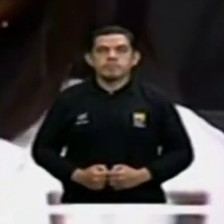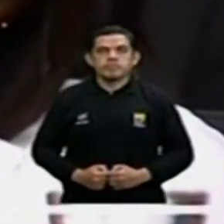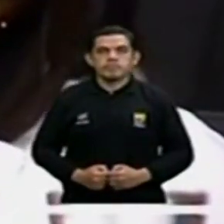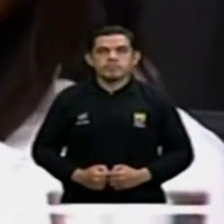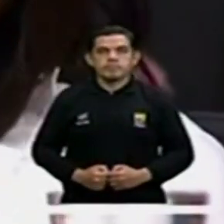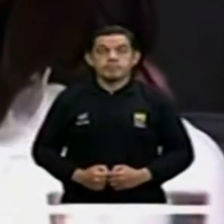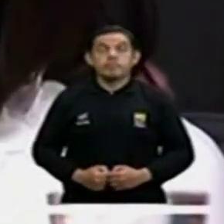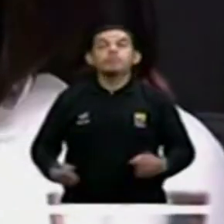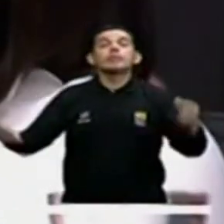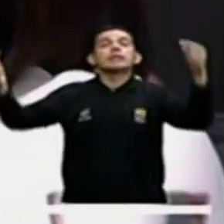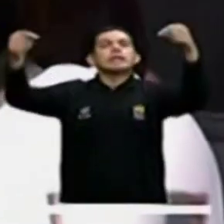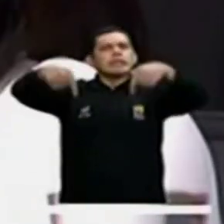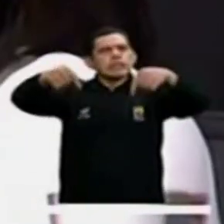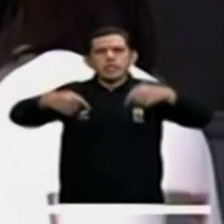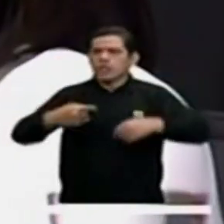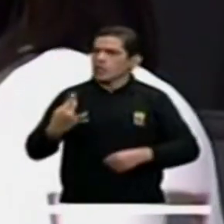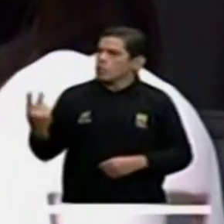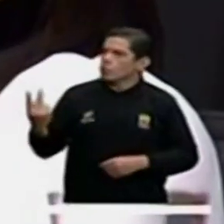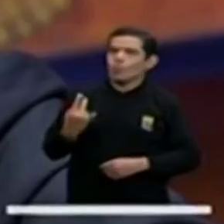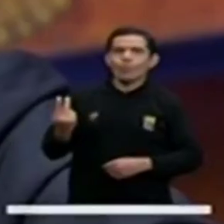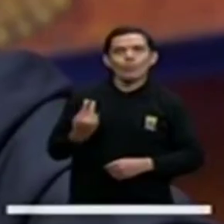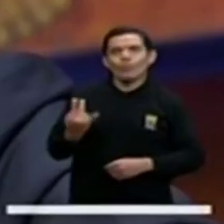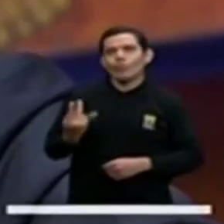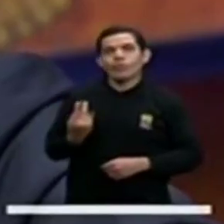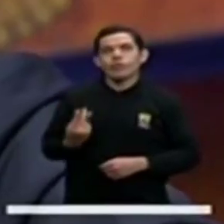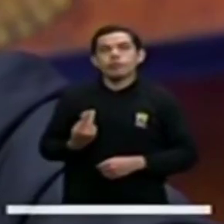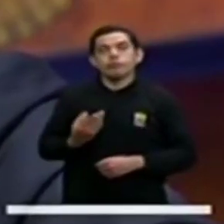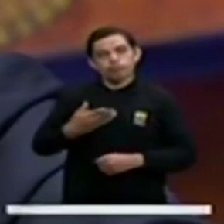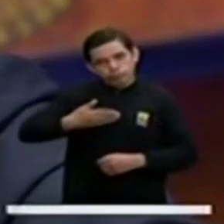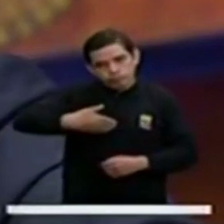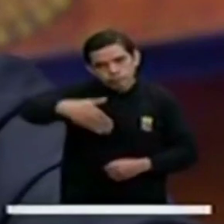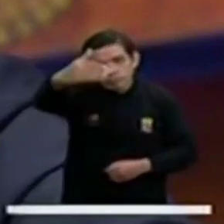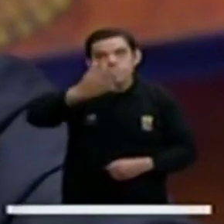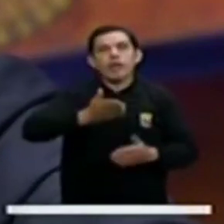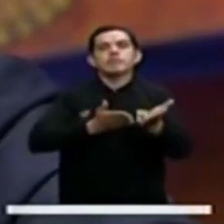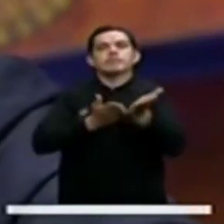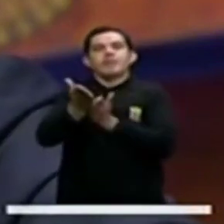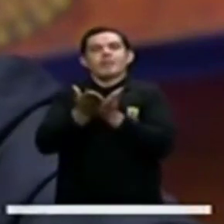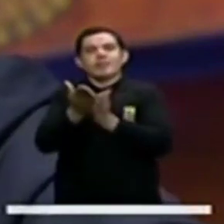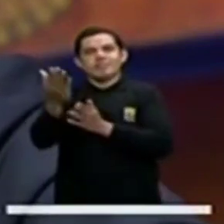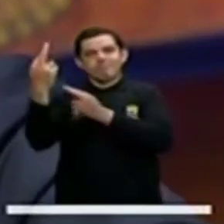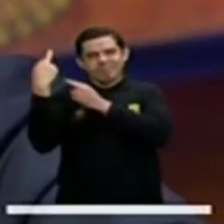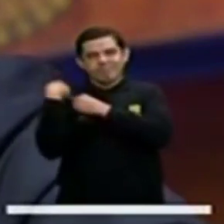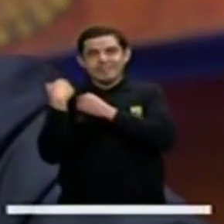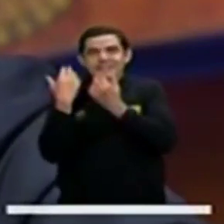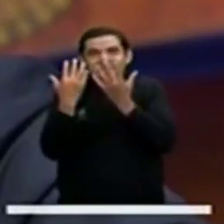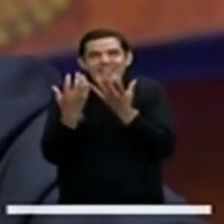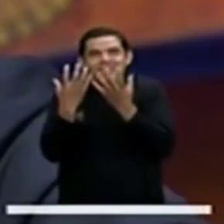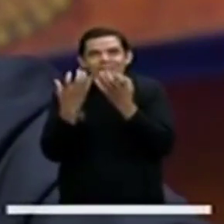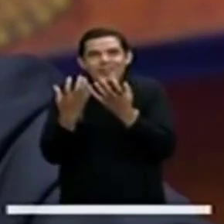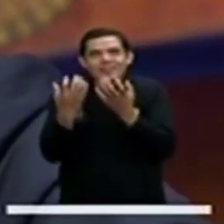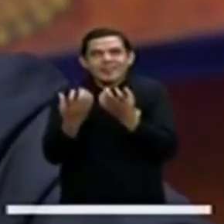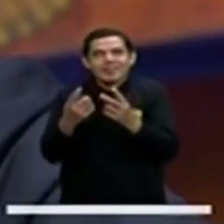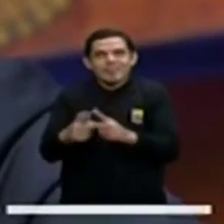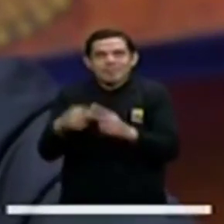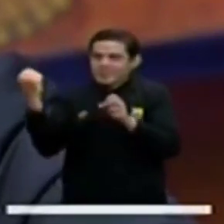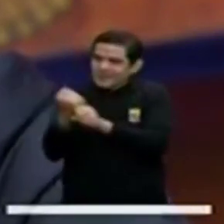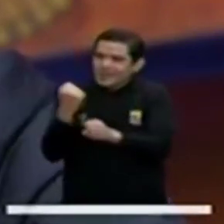Aquí estamos los dos, listos para servir y sobre todo ansiosos por trabajar en